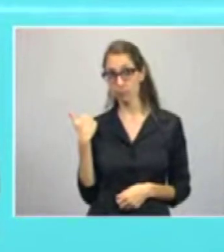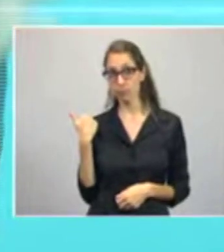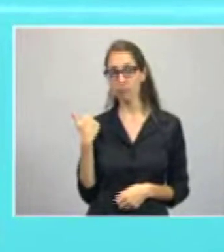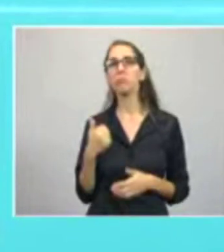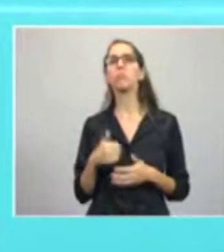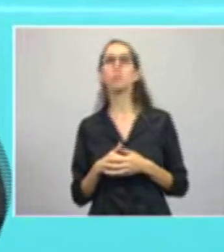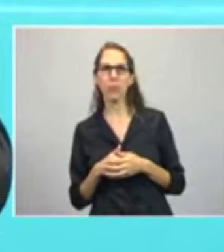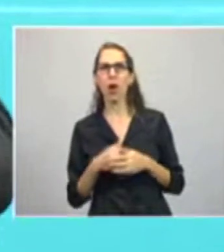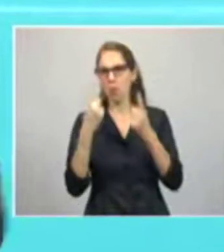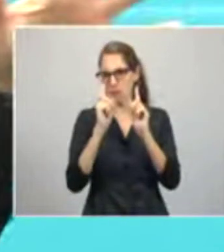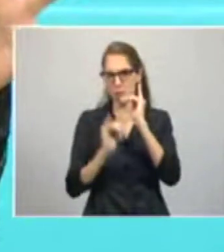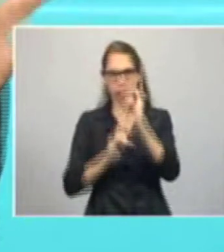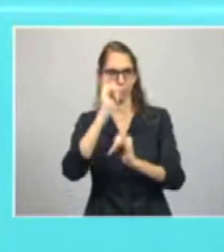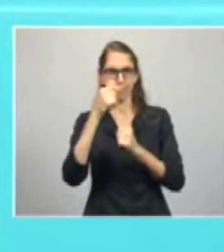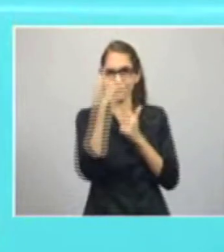todas esas presuntas